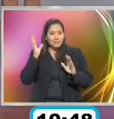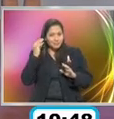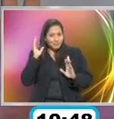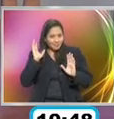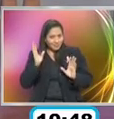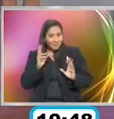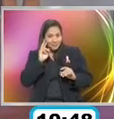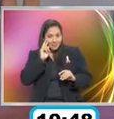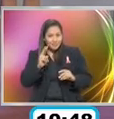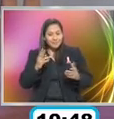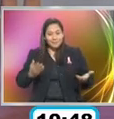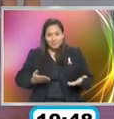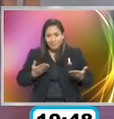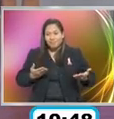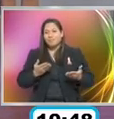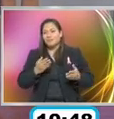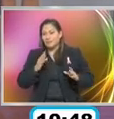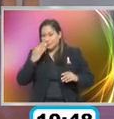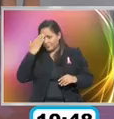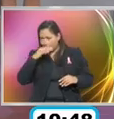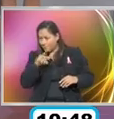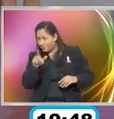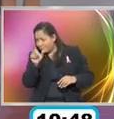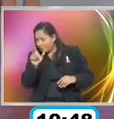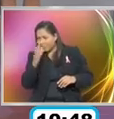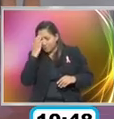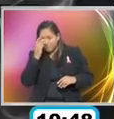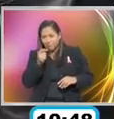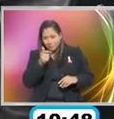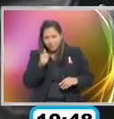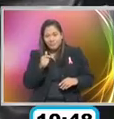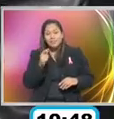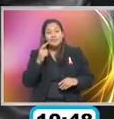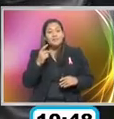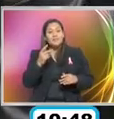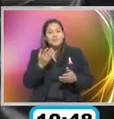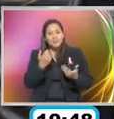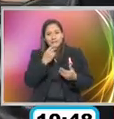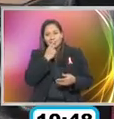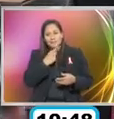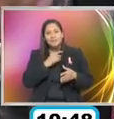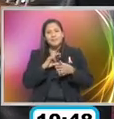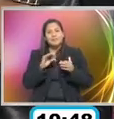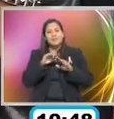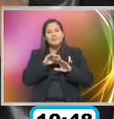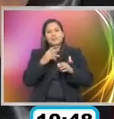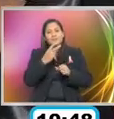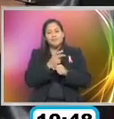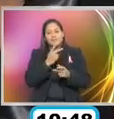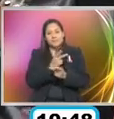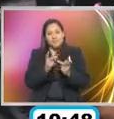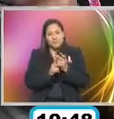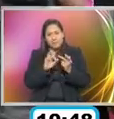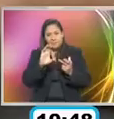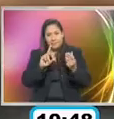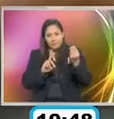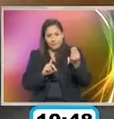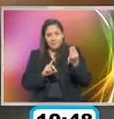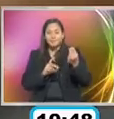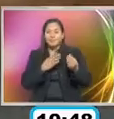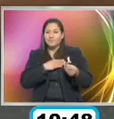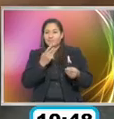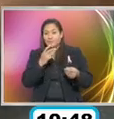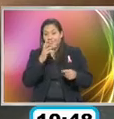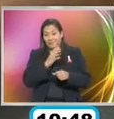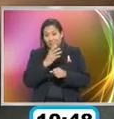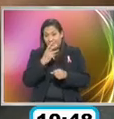escuchamos y ya los vimos bailar, ya sabemos un poquito de ustedes, pero quiero que me platiquen acerca de esta segunda producción discográfica. Bueno,